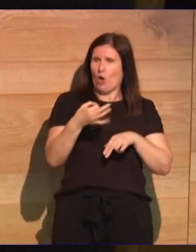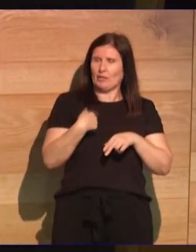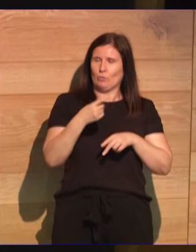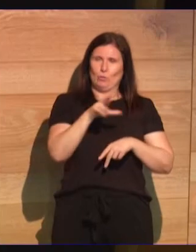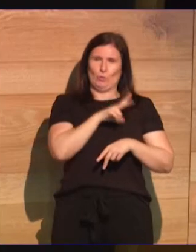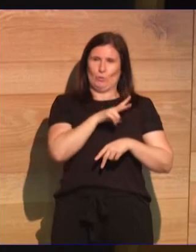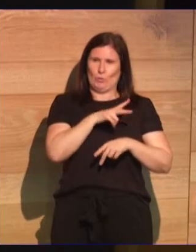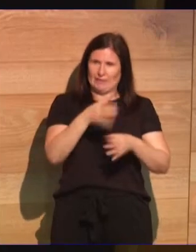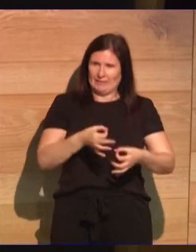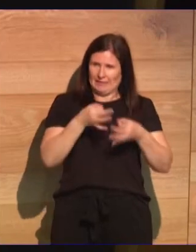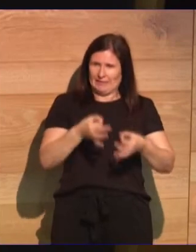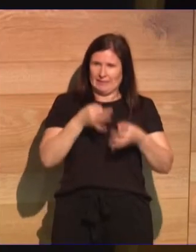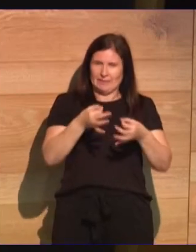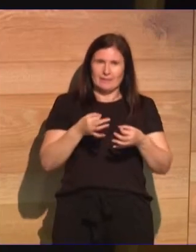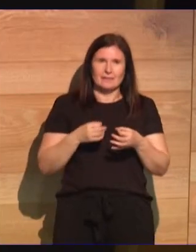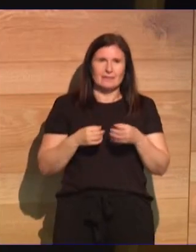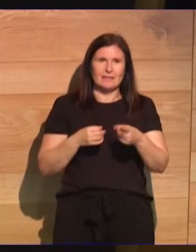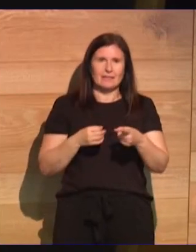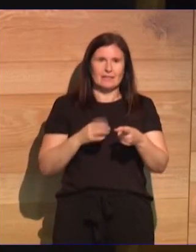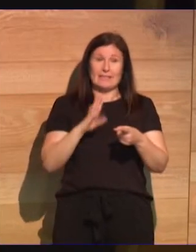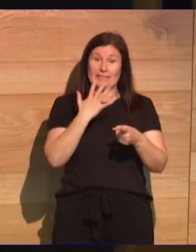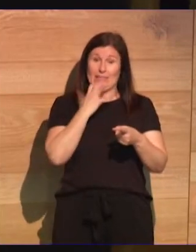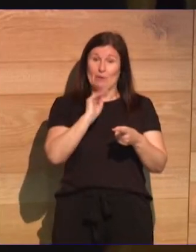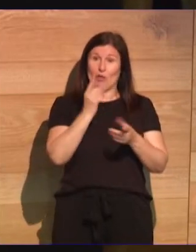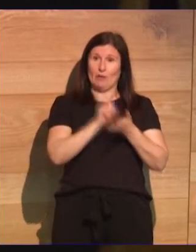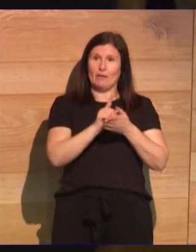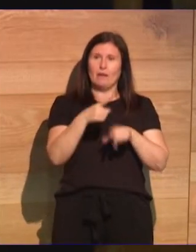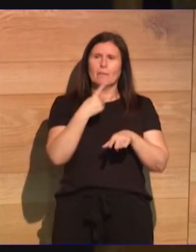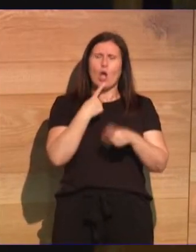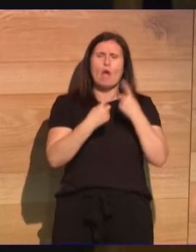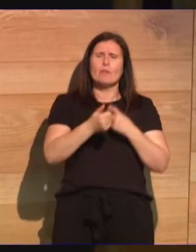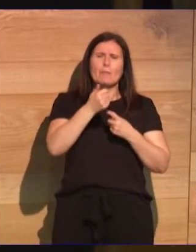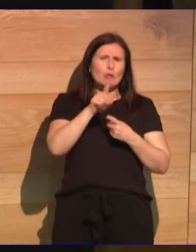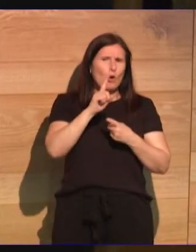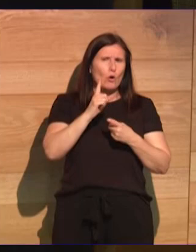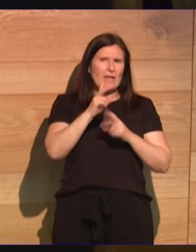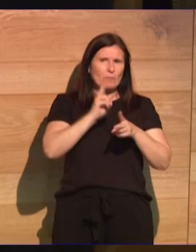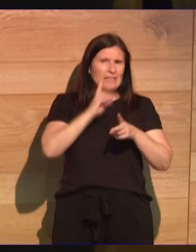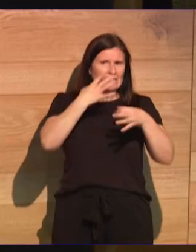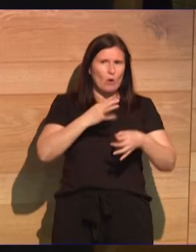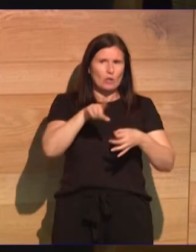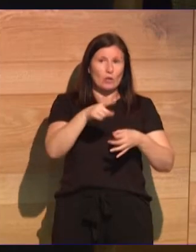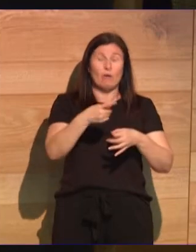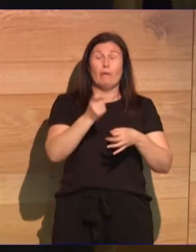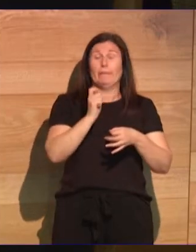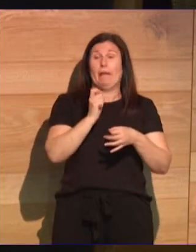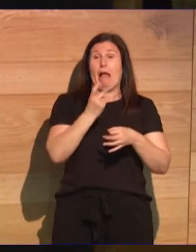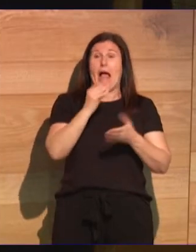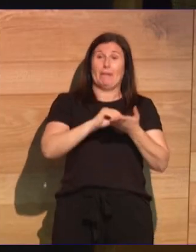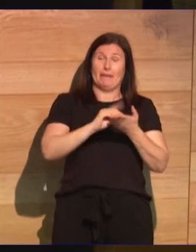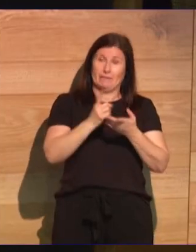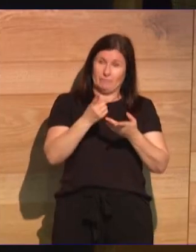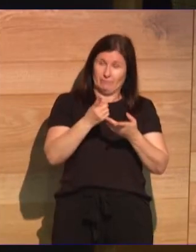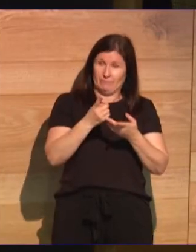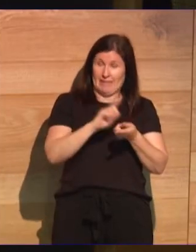políticamente correcto y siempre si le vuelves a preguntar, dame más información, ¿estás seguro de tu respuesta? Muchas veces rectifica y pide perdón y